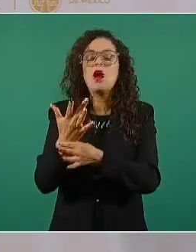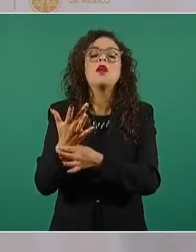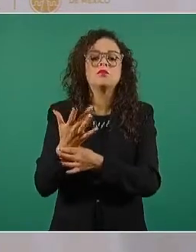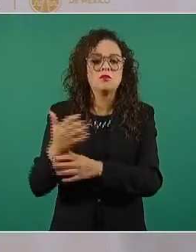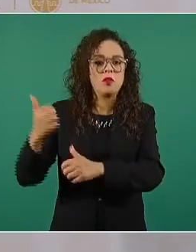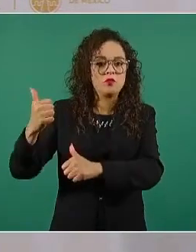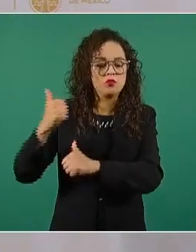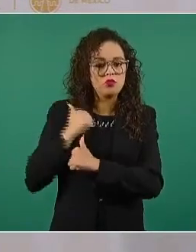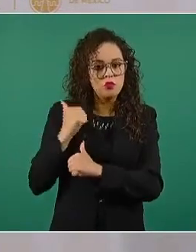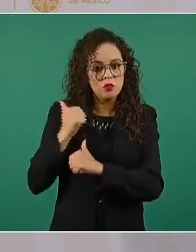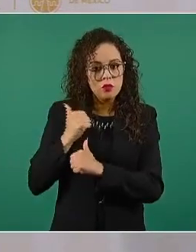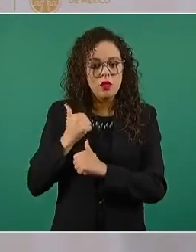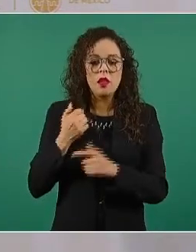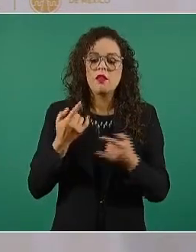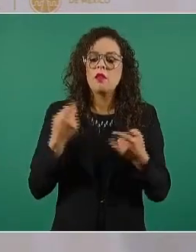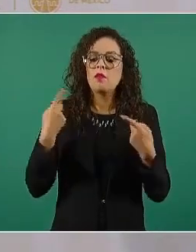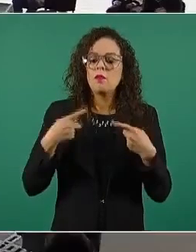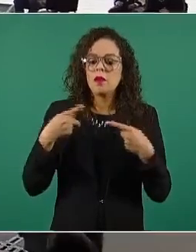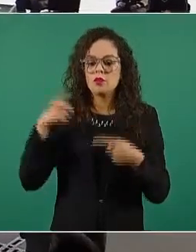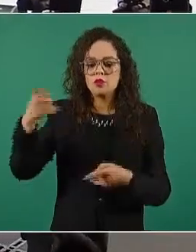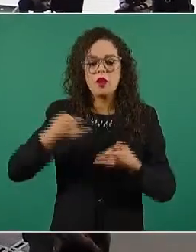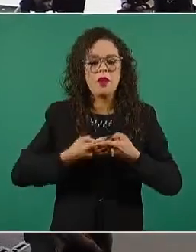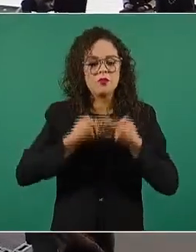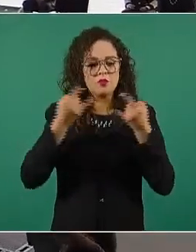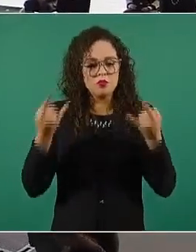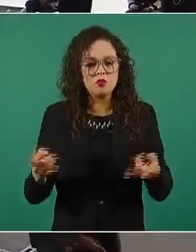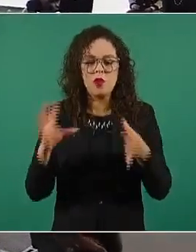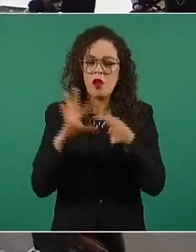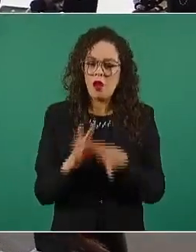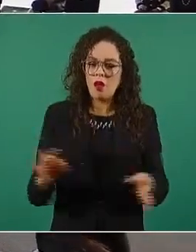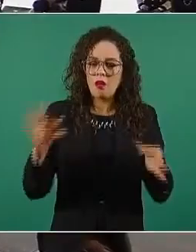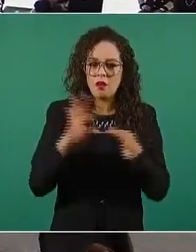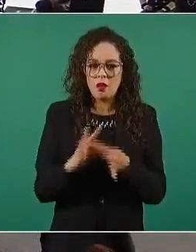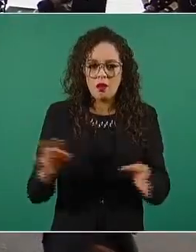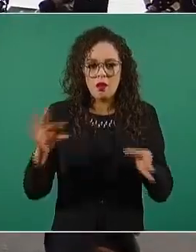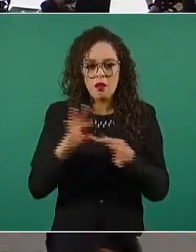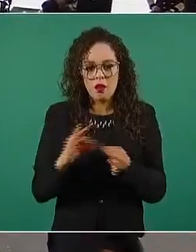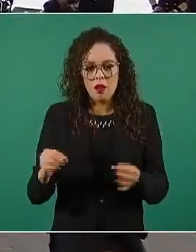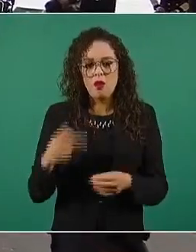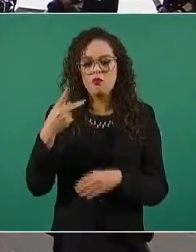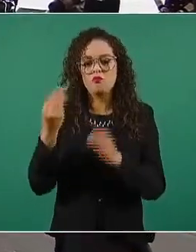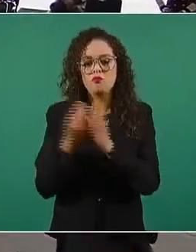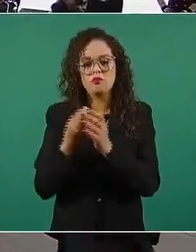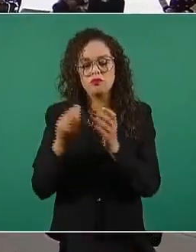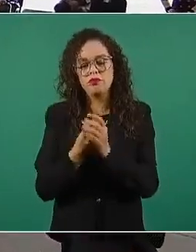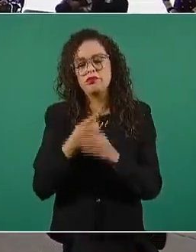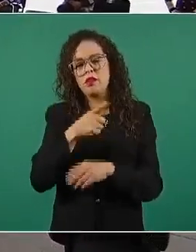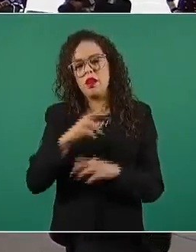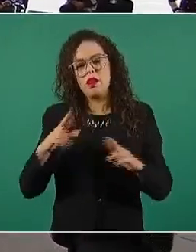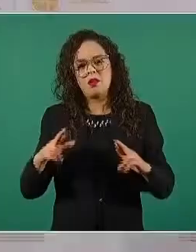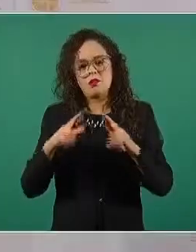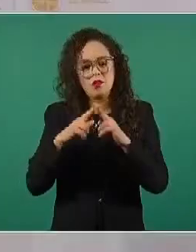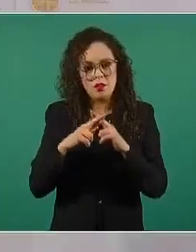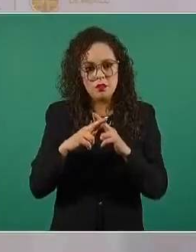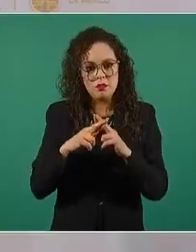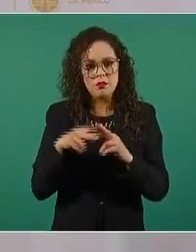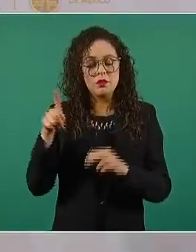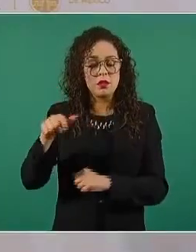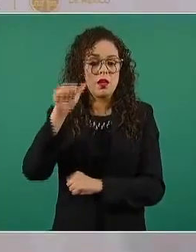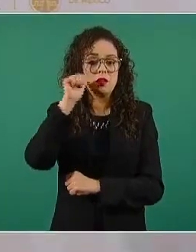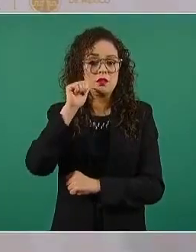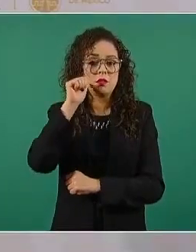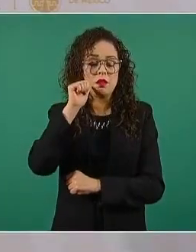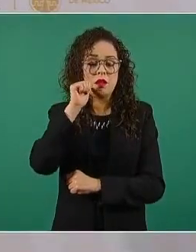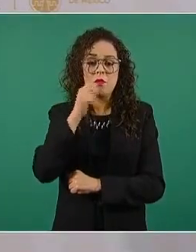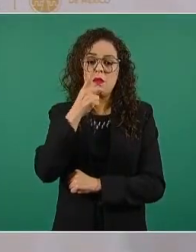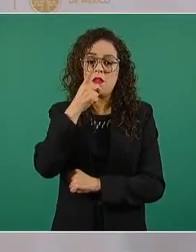y evangelizadores que tienden a justificar la